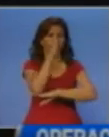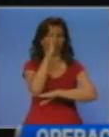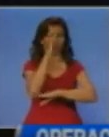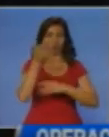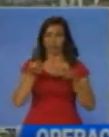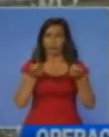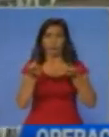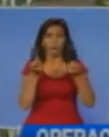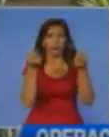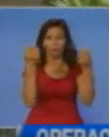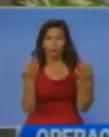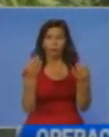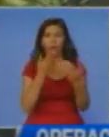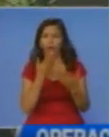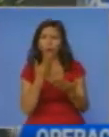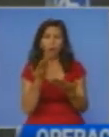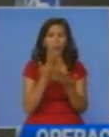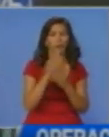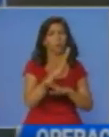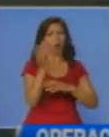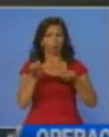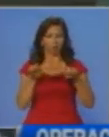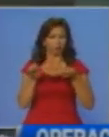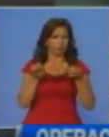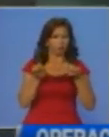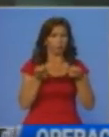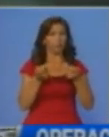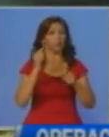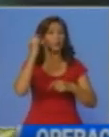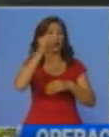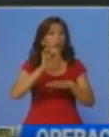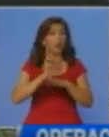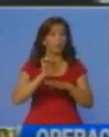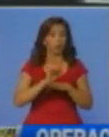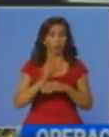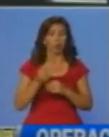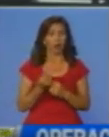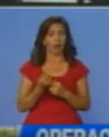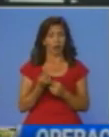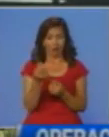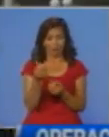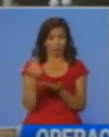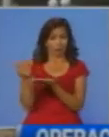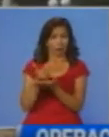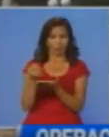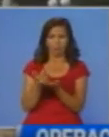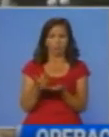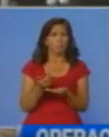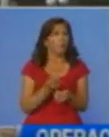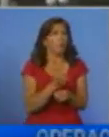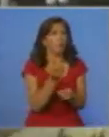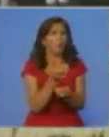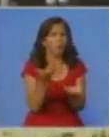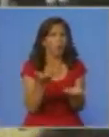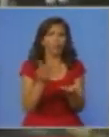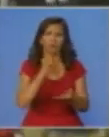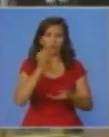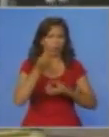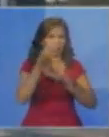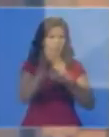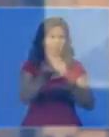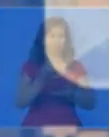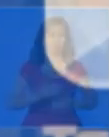política monetaria el gobierno ecuatoriano no ha especificado cuál será el destino de estos recursos anna maría cañizares 24